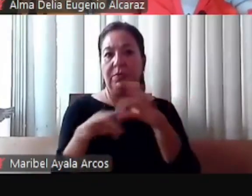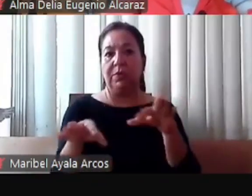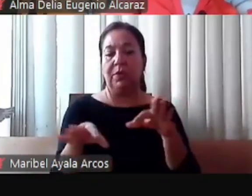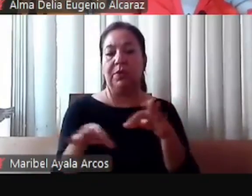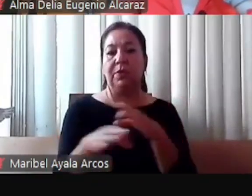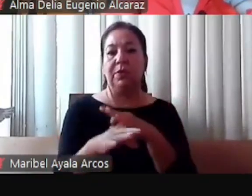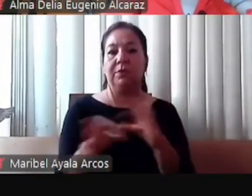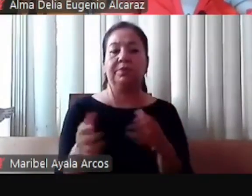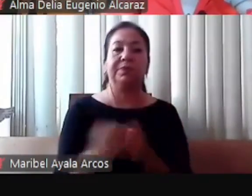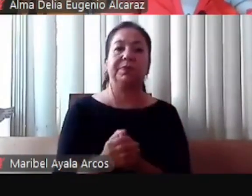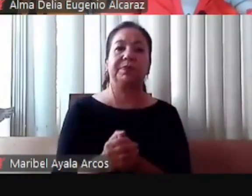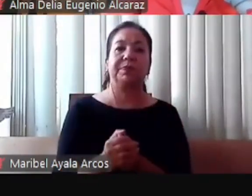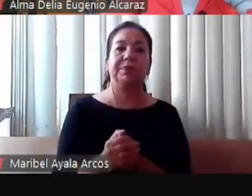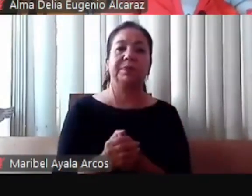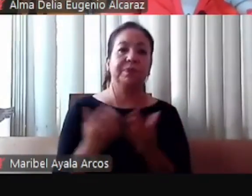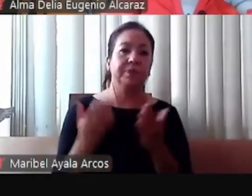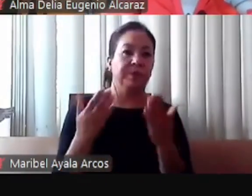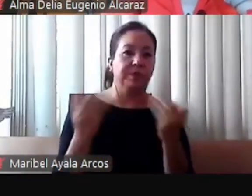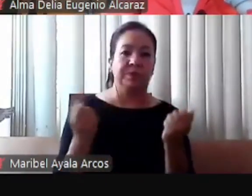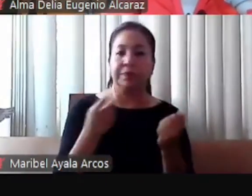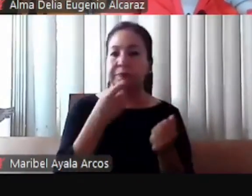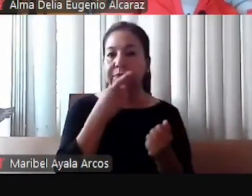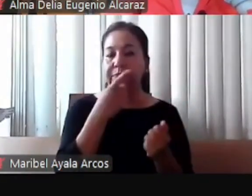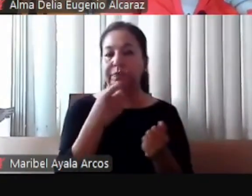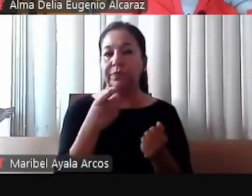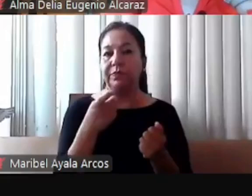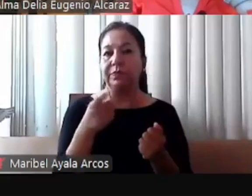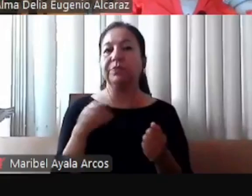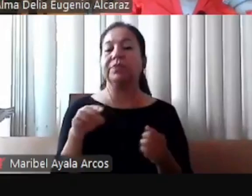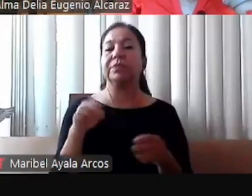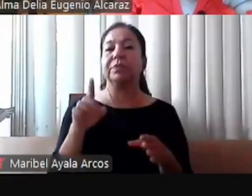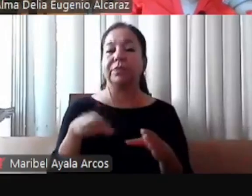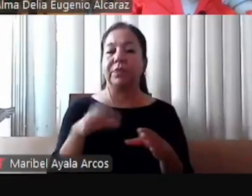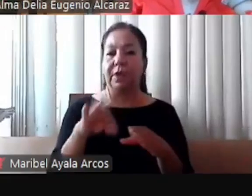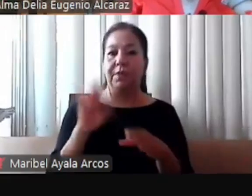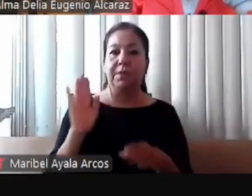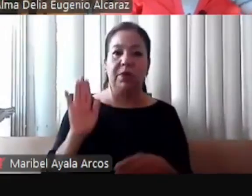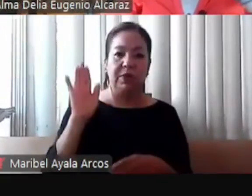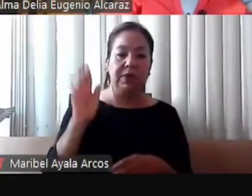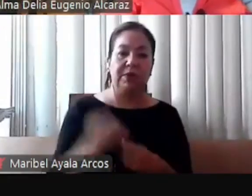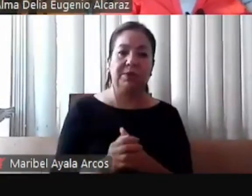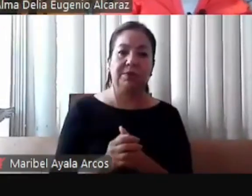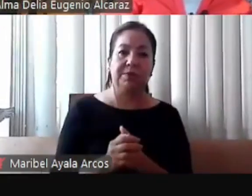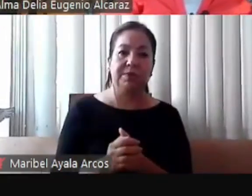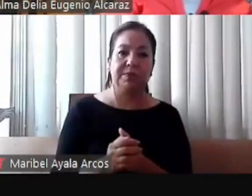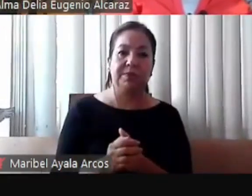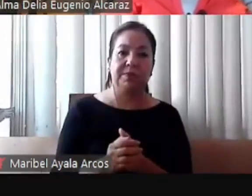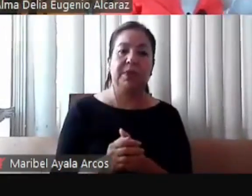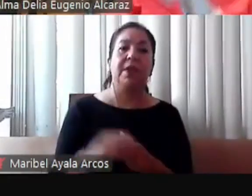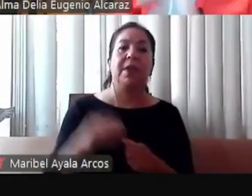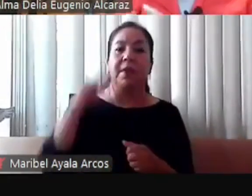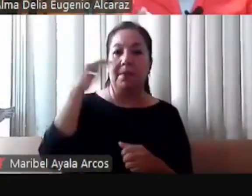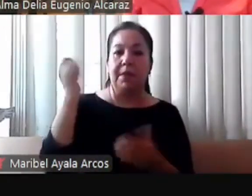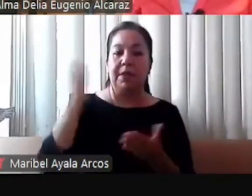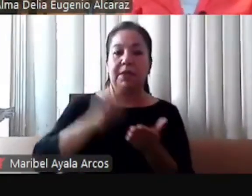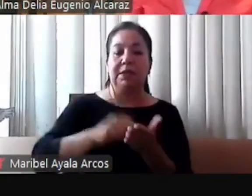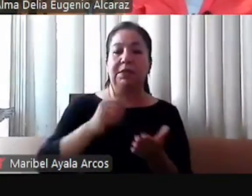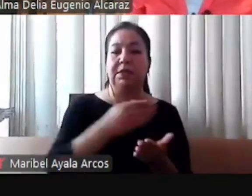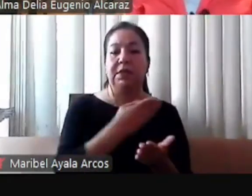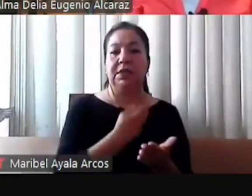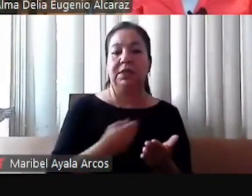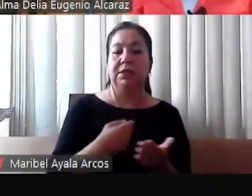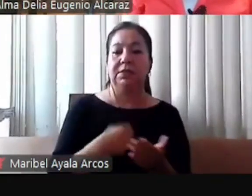No habiendo comentarios al respecto, secretario, tome la votación, por favor. Con su autorización, magistrada presidenta, magistrado José Luis Betancur